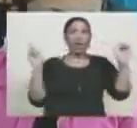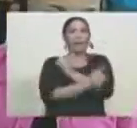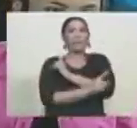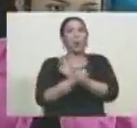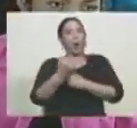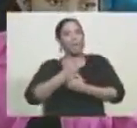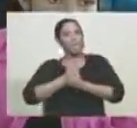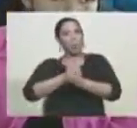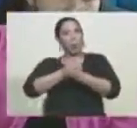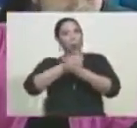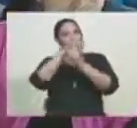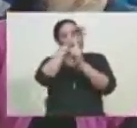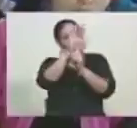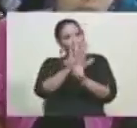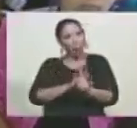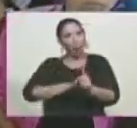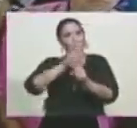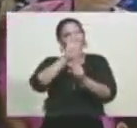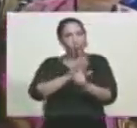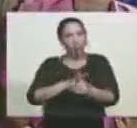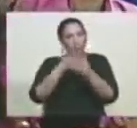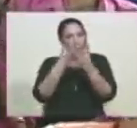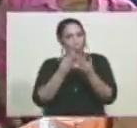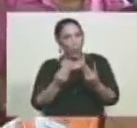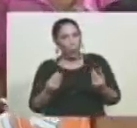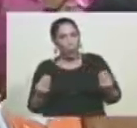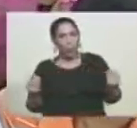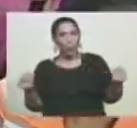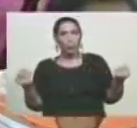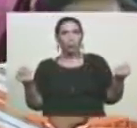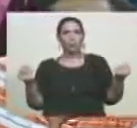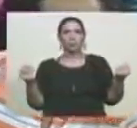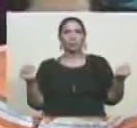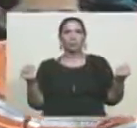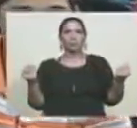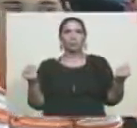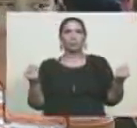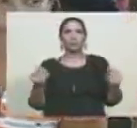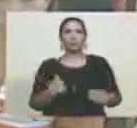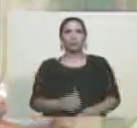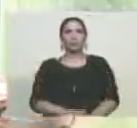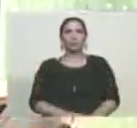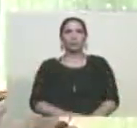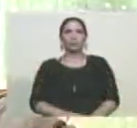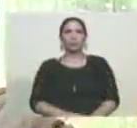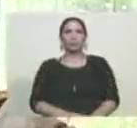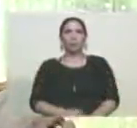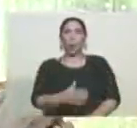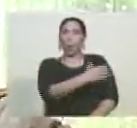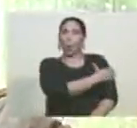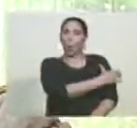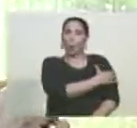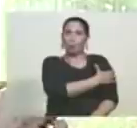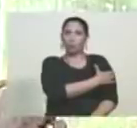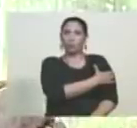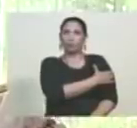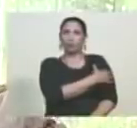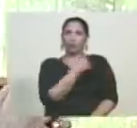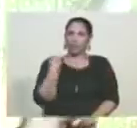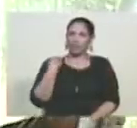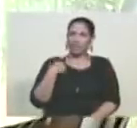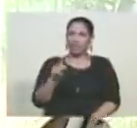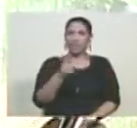fueron apaciguando las aguas porque quizás la derecha patria tenía intenciones